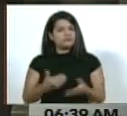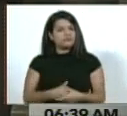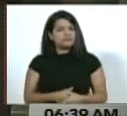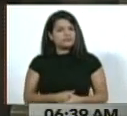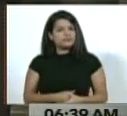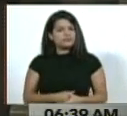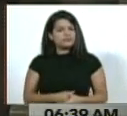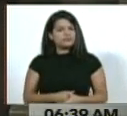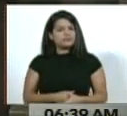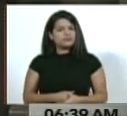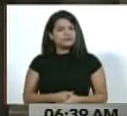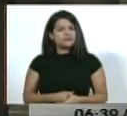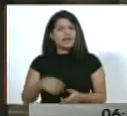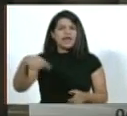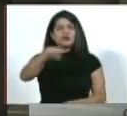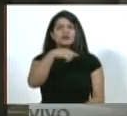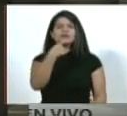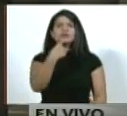para